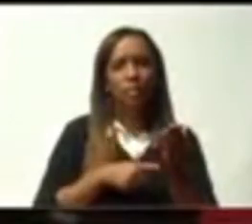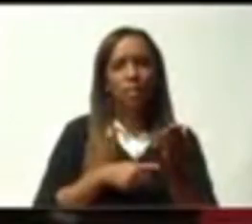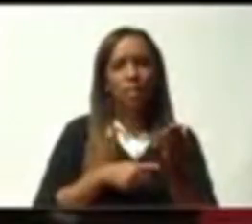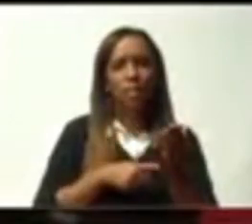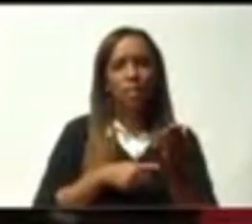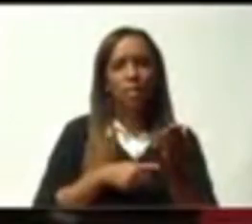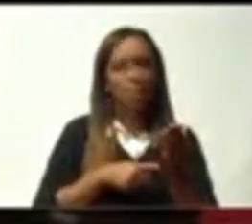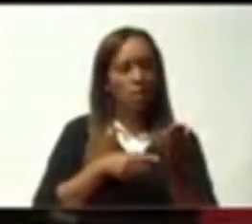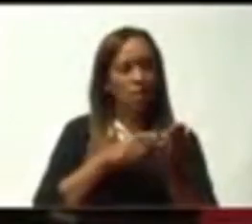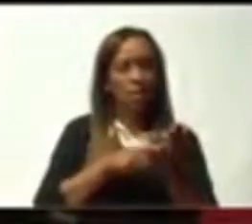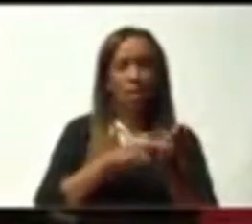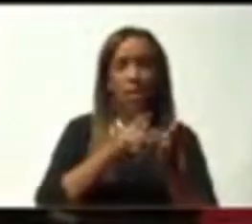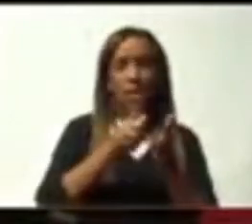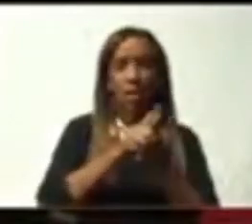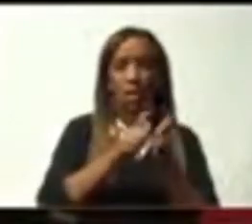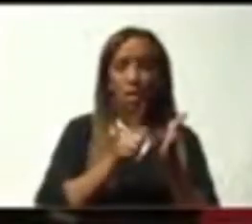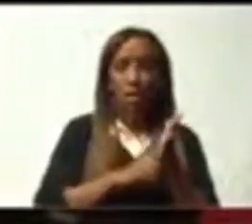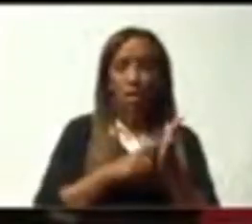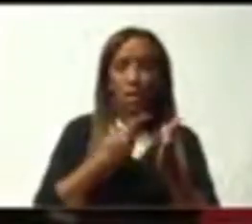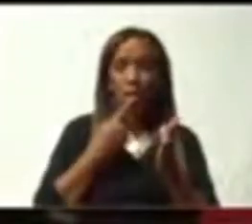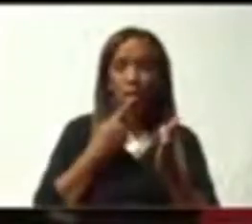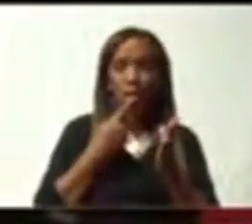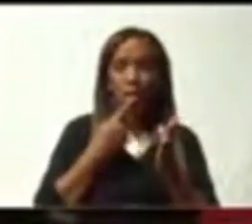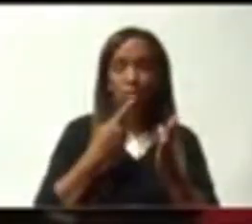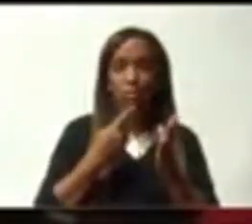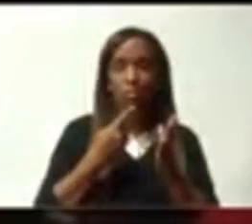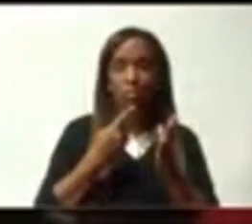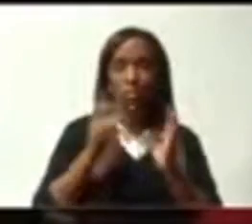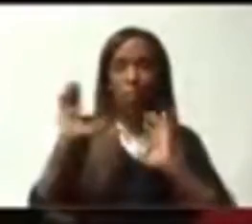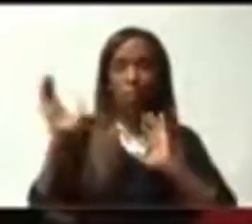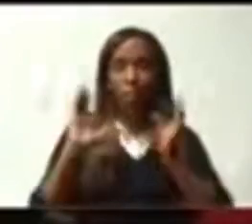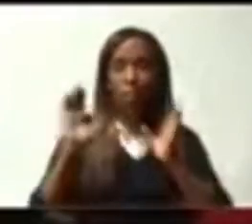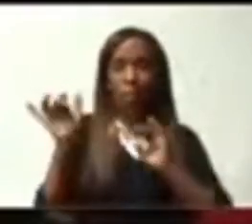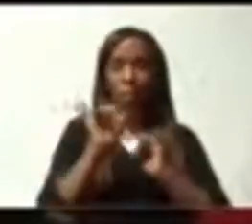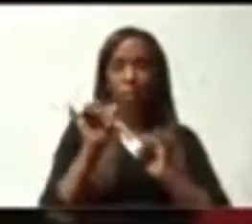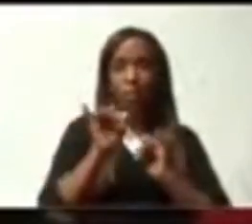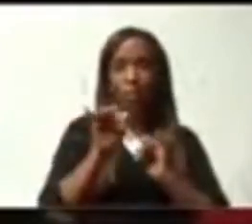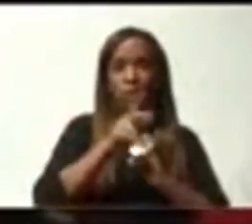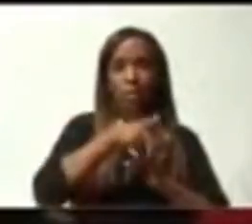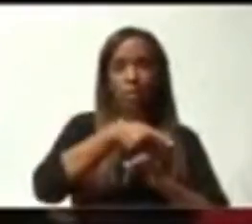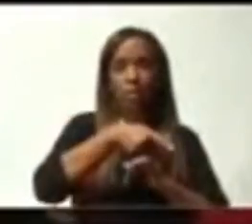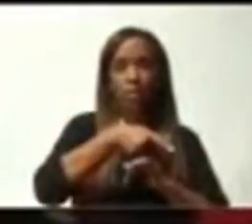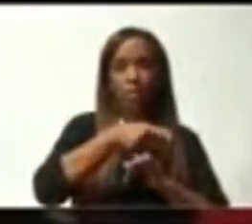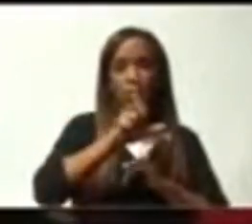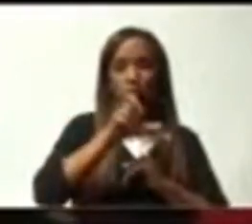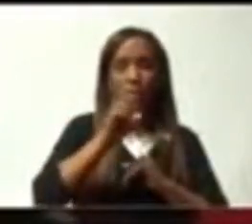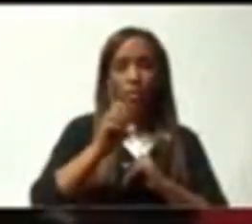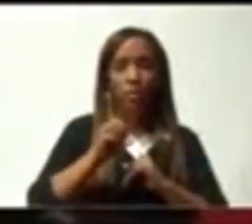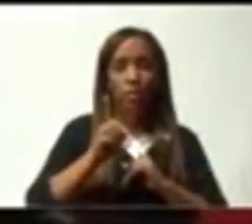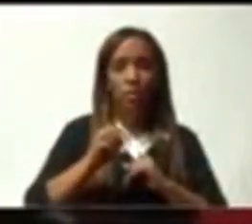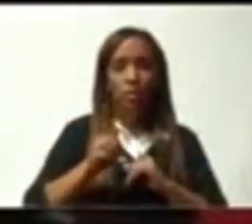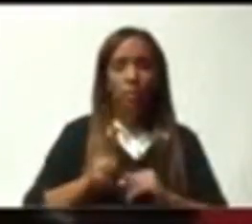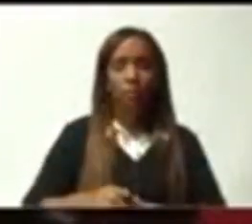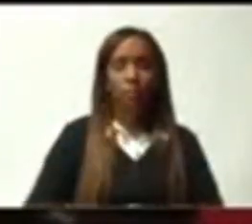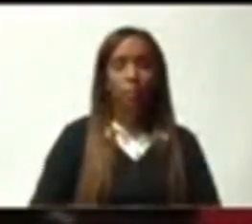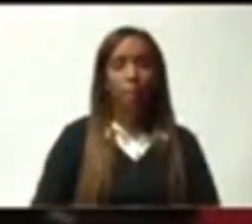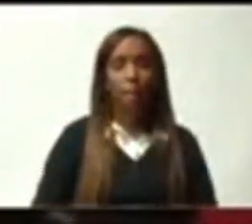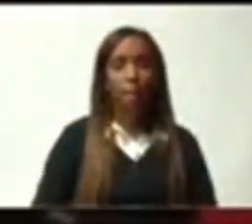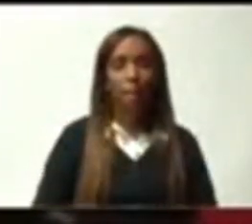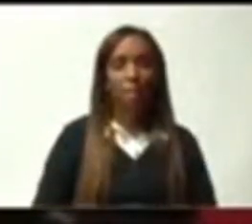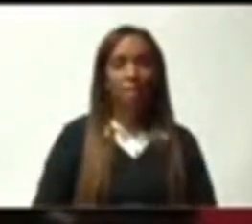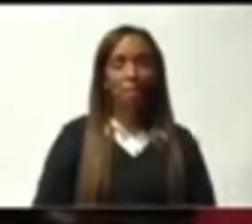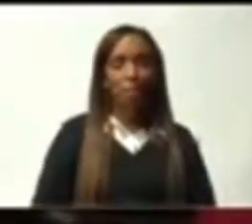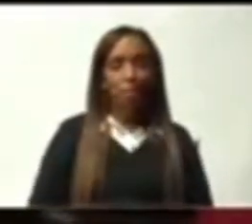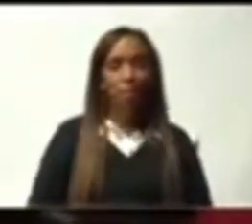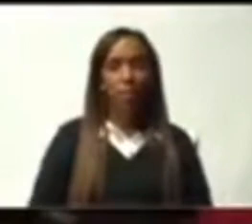reformador. El PLD es que ha instituido la mayoría de las leyes en el país. No, yo me refiero a una palabrita que se le salió